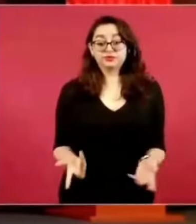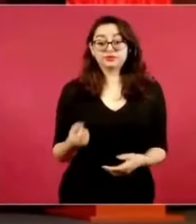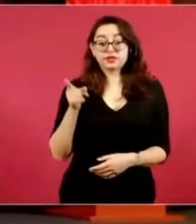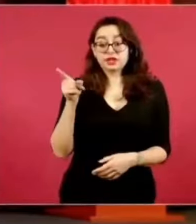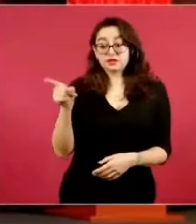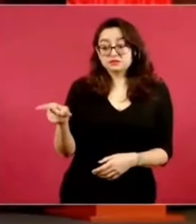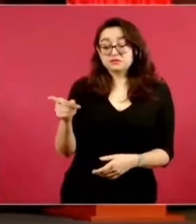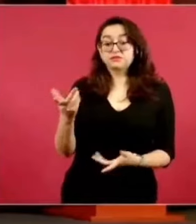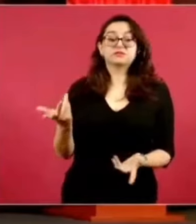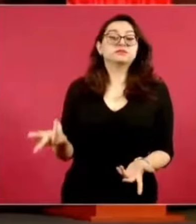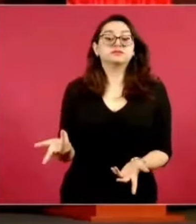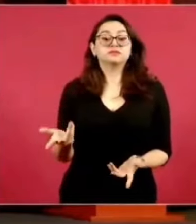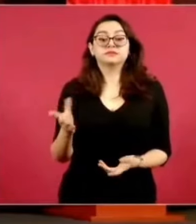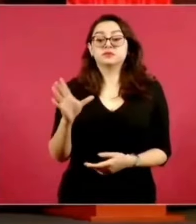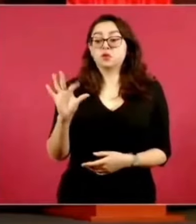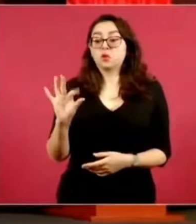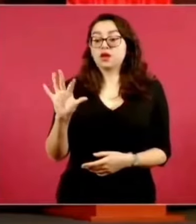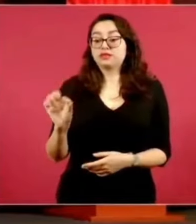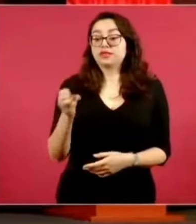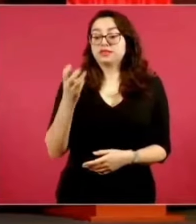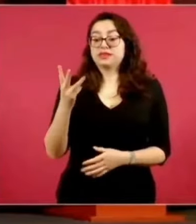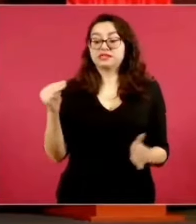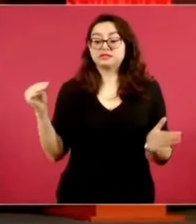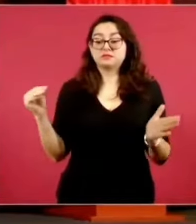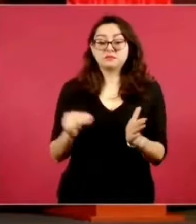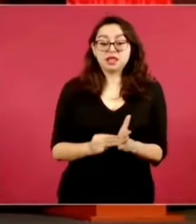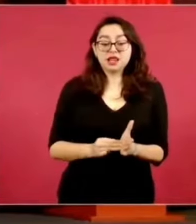43,000 pesos mensuales.